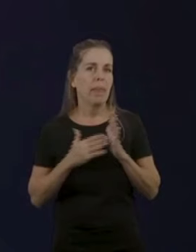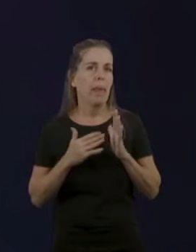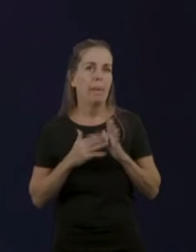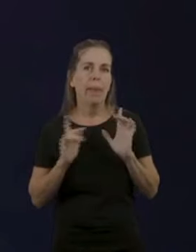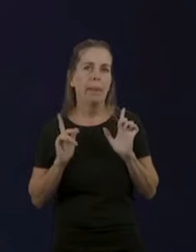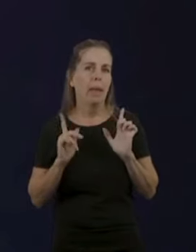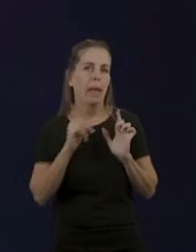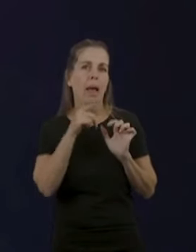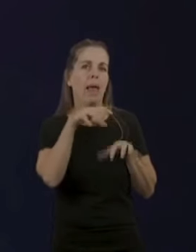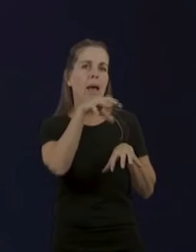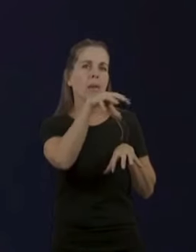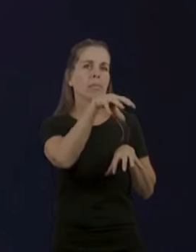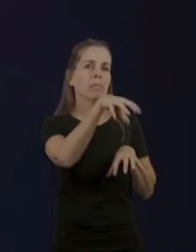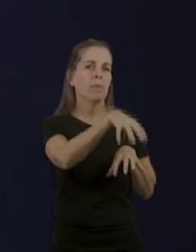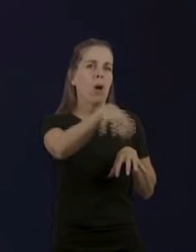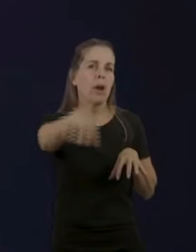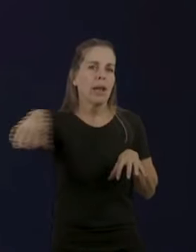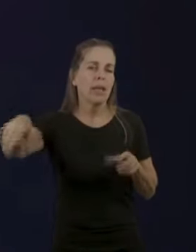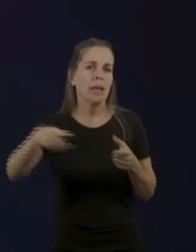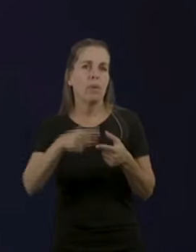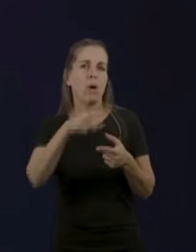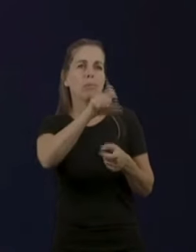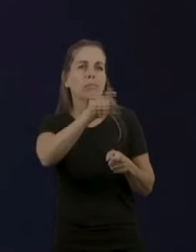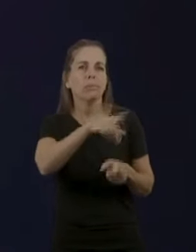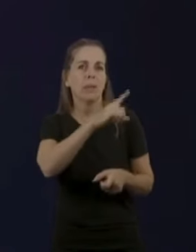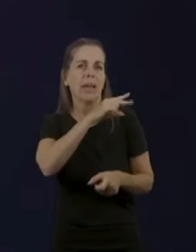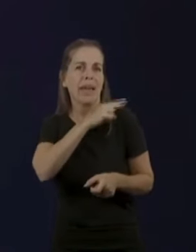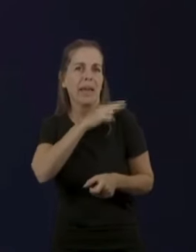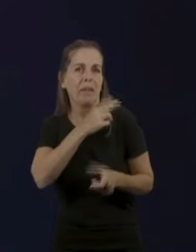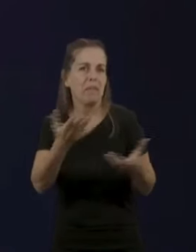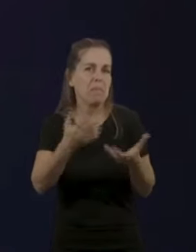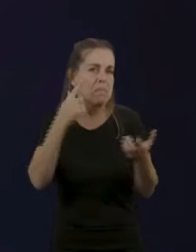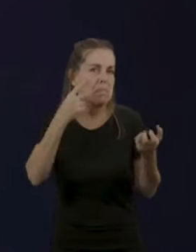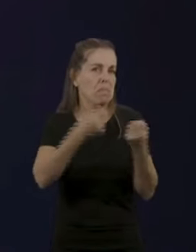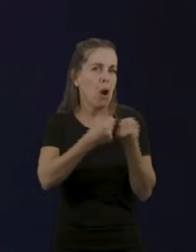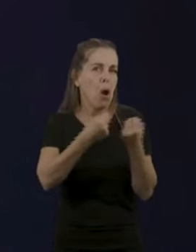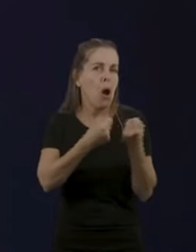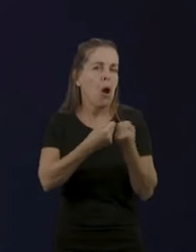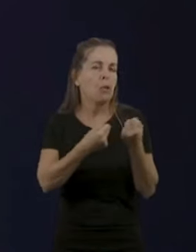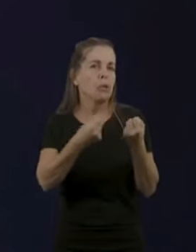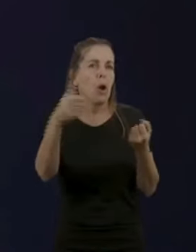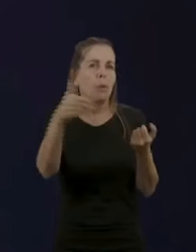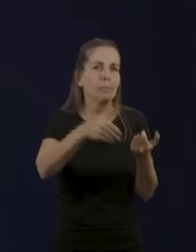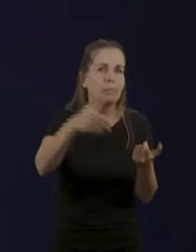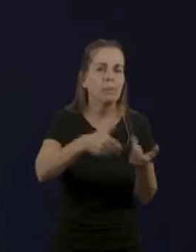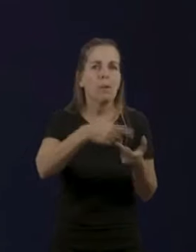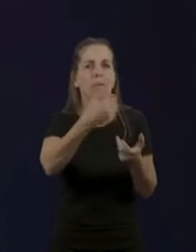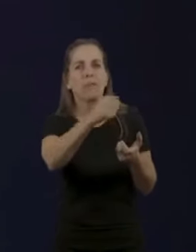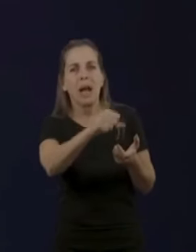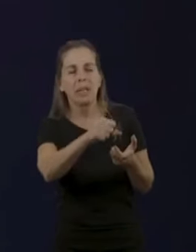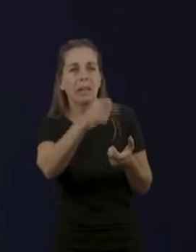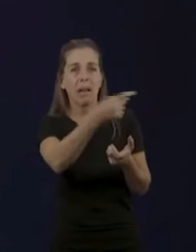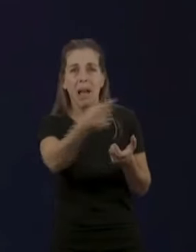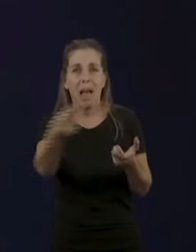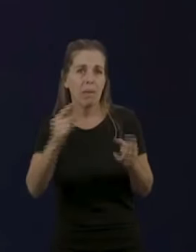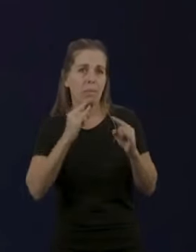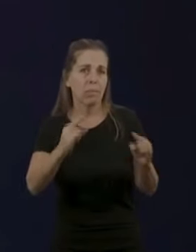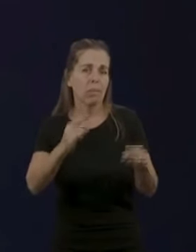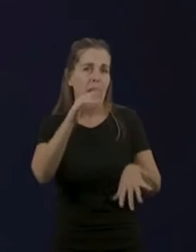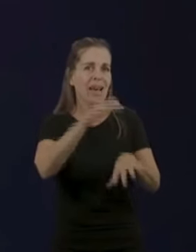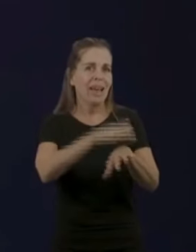jefe de cada de cada lugar digamos Por supuesto que cada uno tendrá la responsabilidad